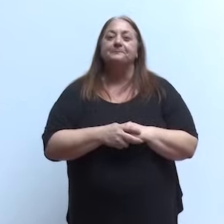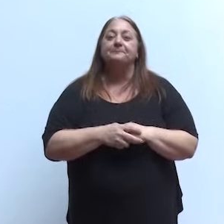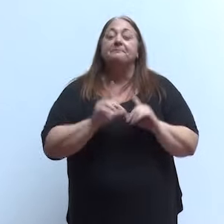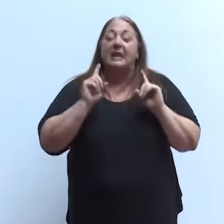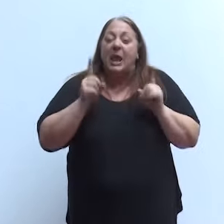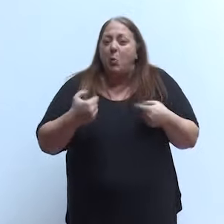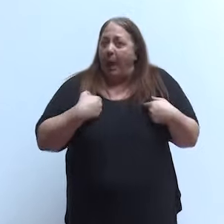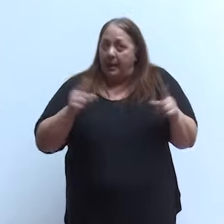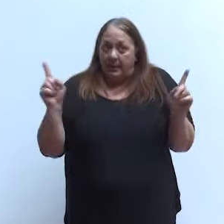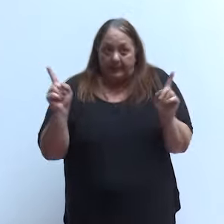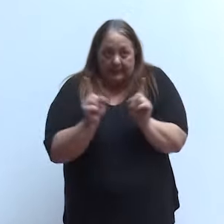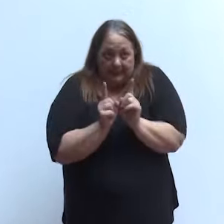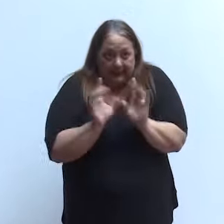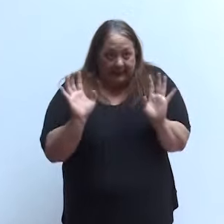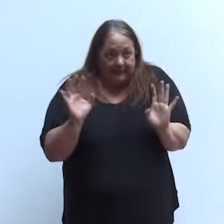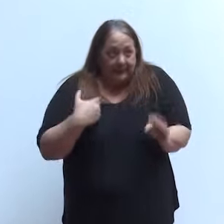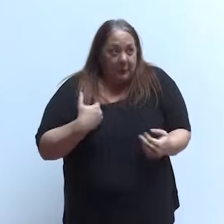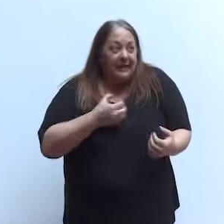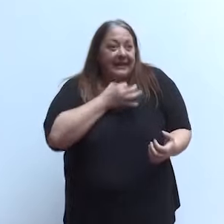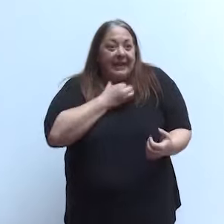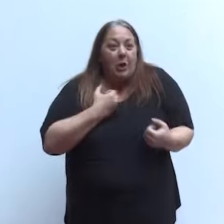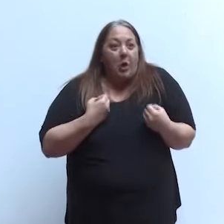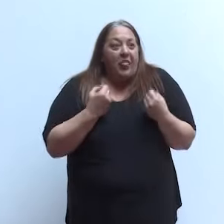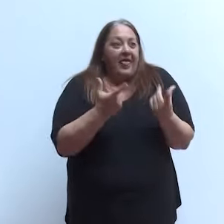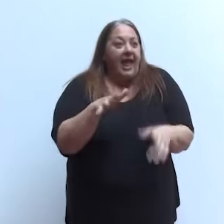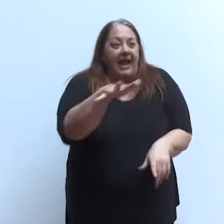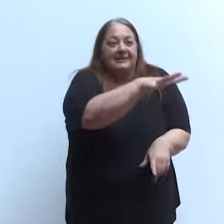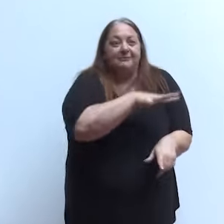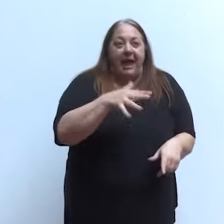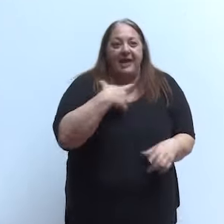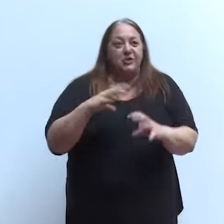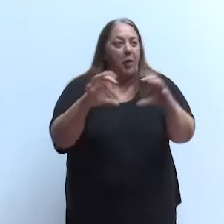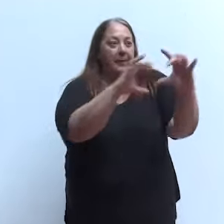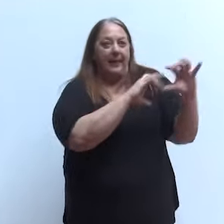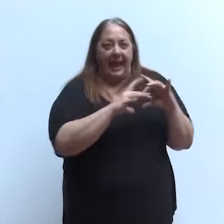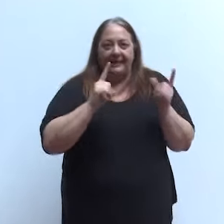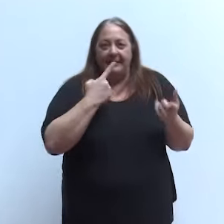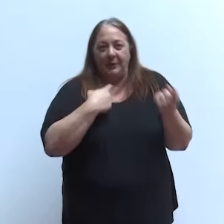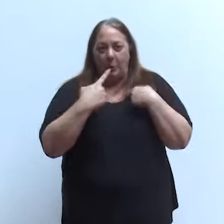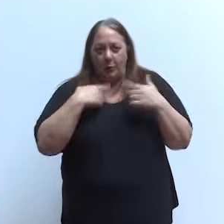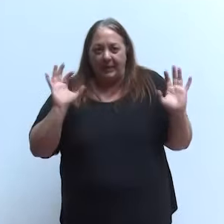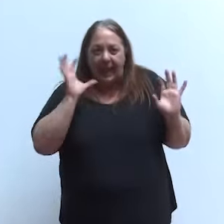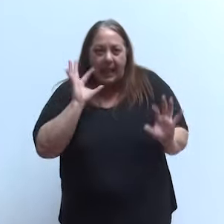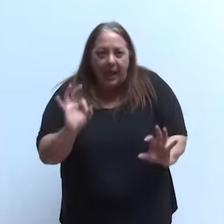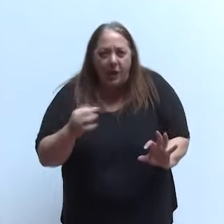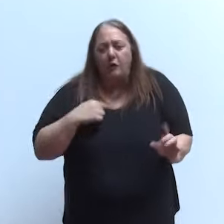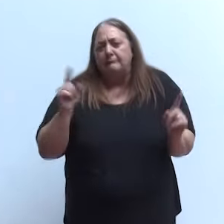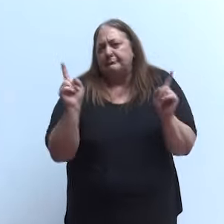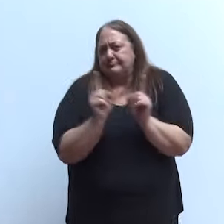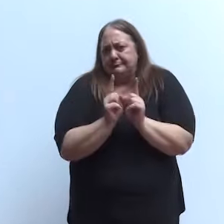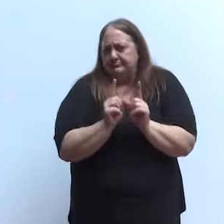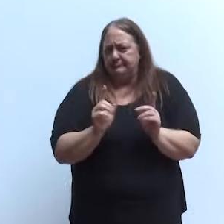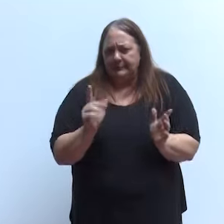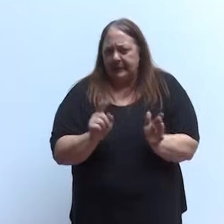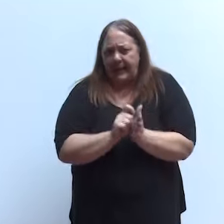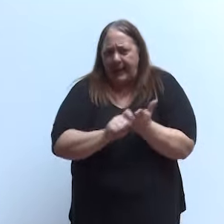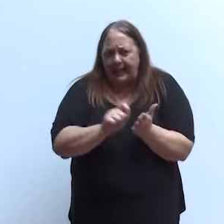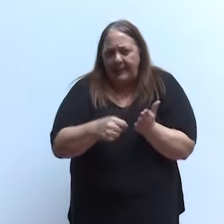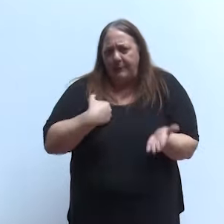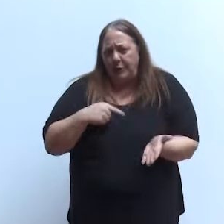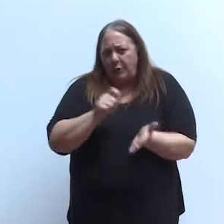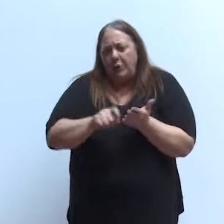breve Porque la idea es que generemos un espacio de debate un poco sobre coyuntura voy a tratar de no hablar sobre la coyuntura voy a hablar sobre el libro el libro lo escribí digamos en